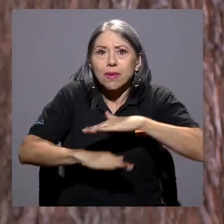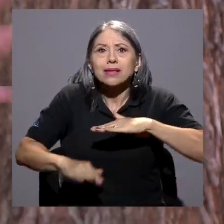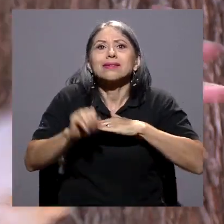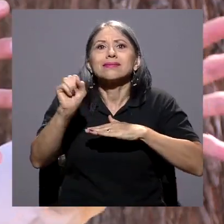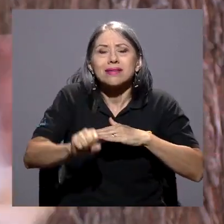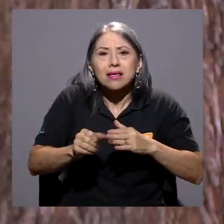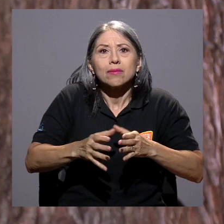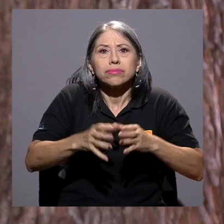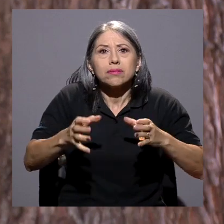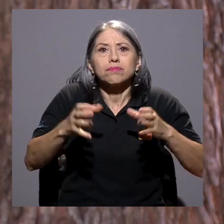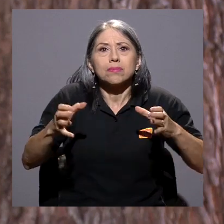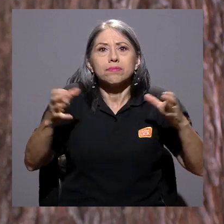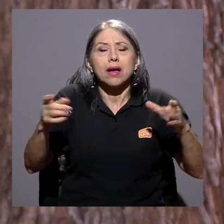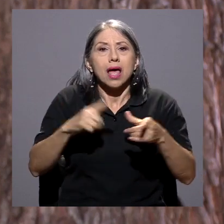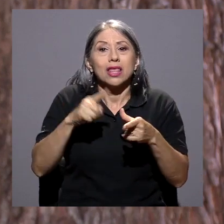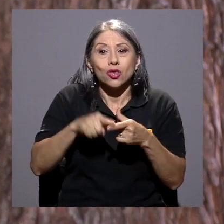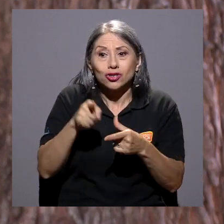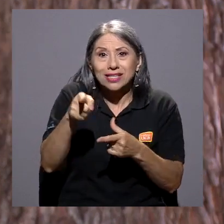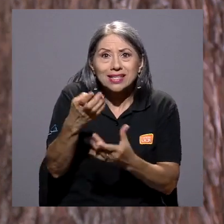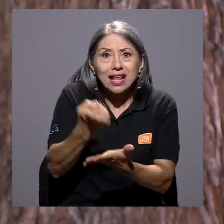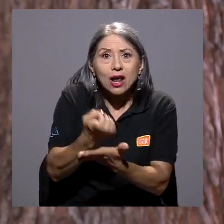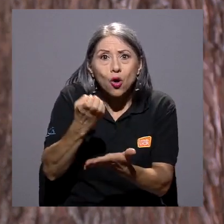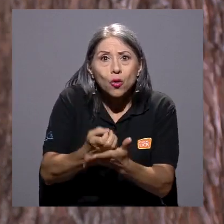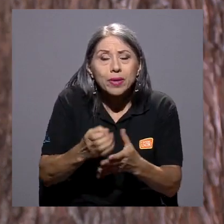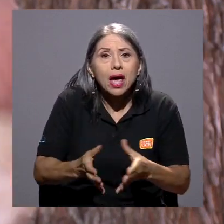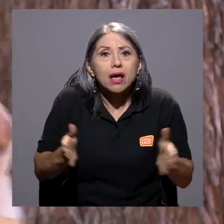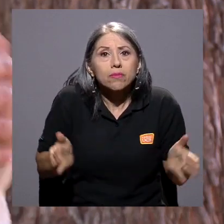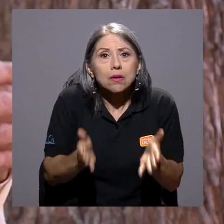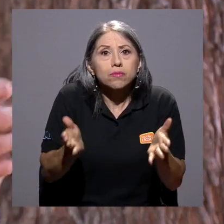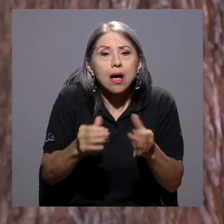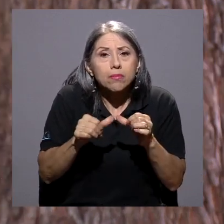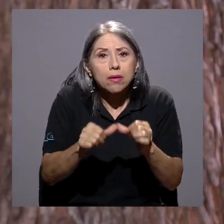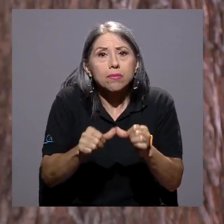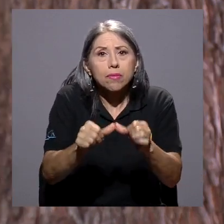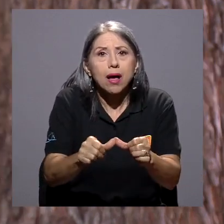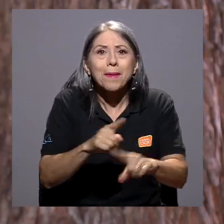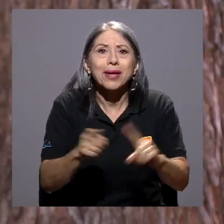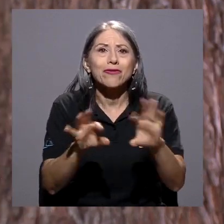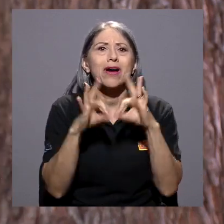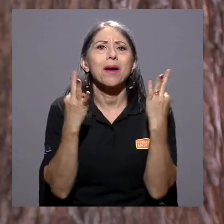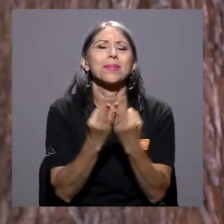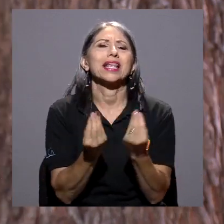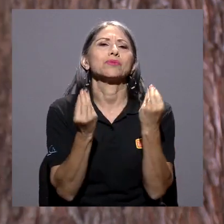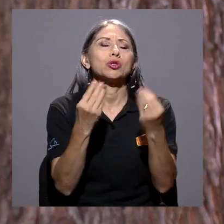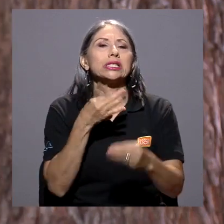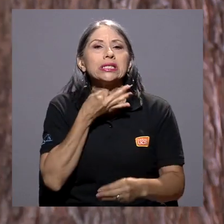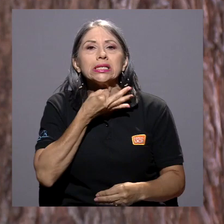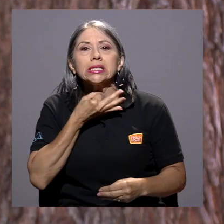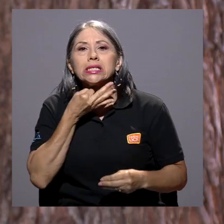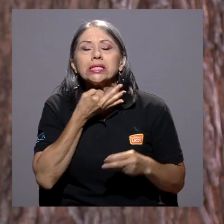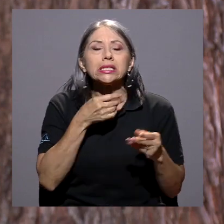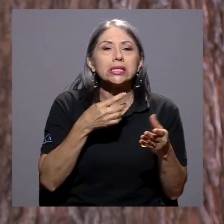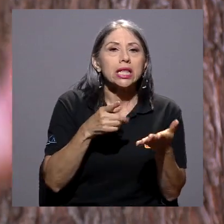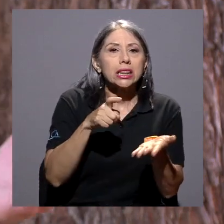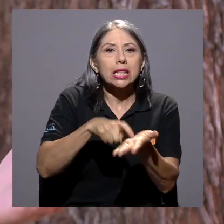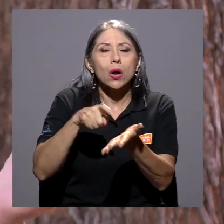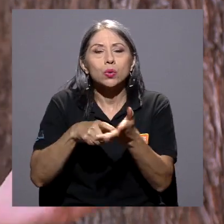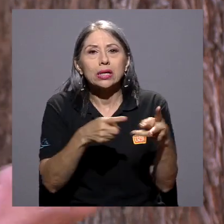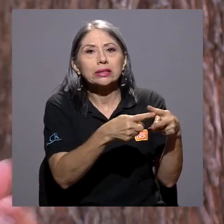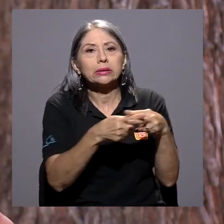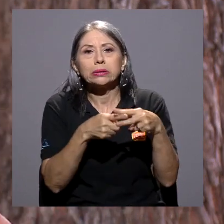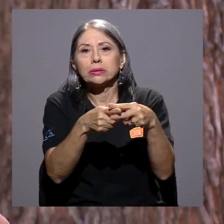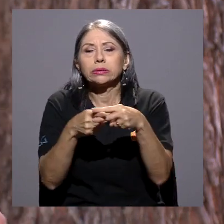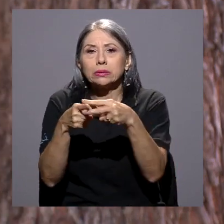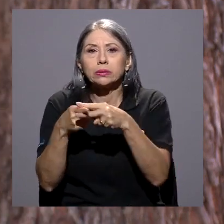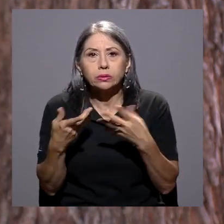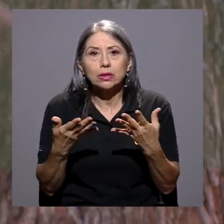que se fomente esa parte de la economía, le da sostenibilidad, pero genera que los hogares se endeuden mucho. Entonces el nivel de endeudamiento de los hogares